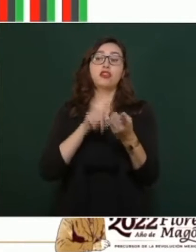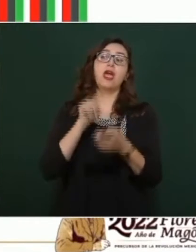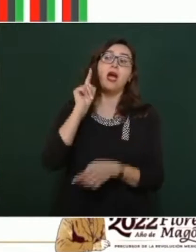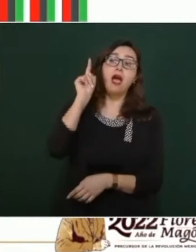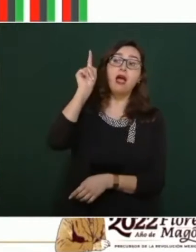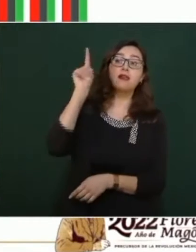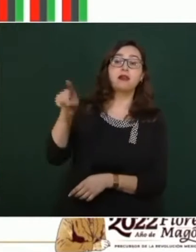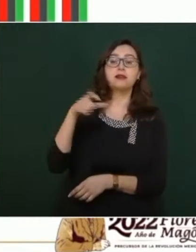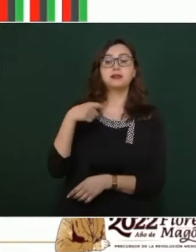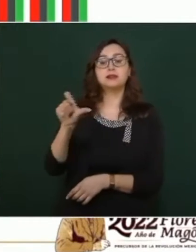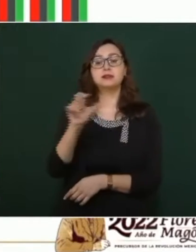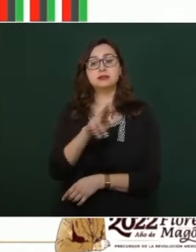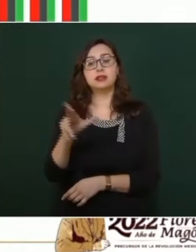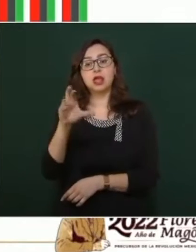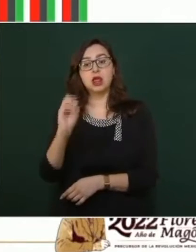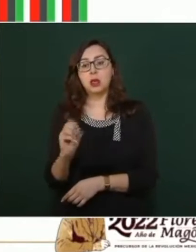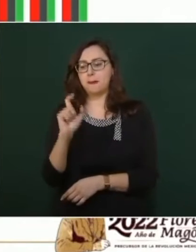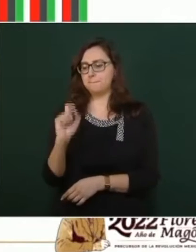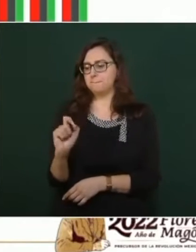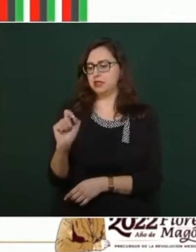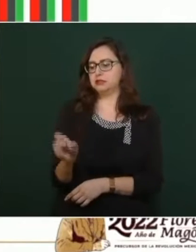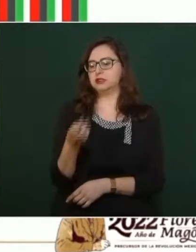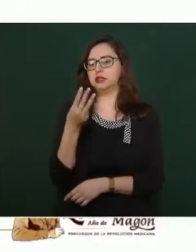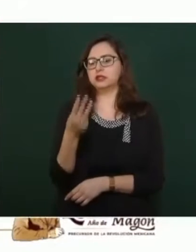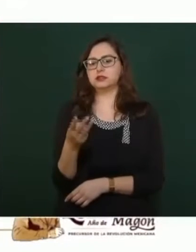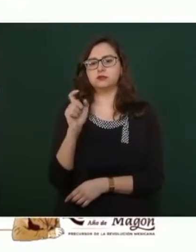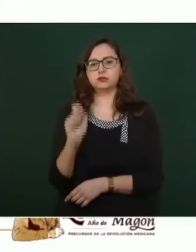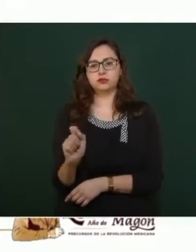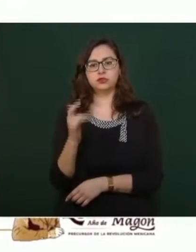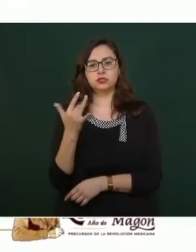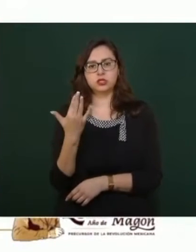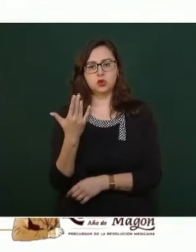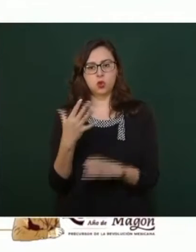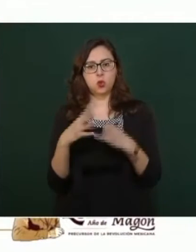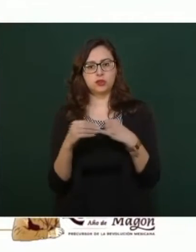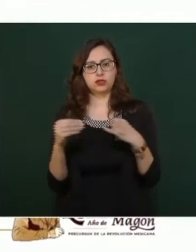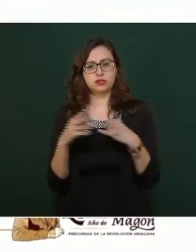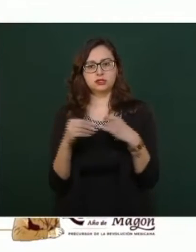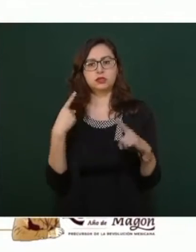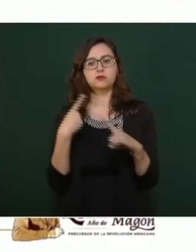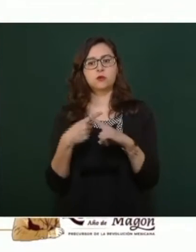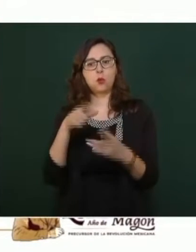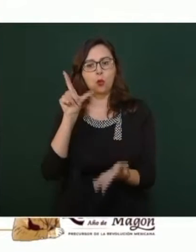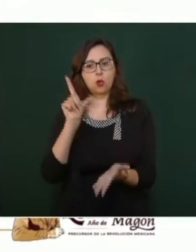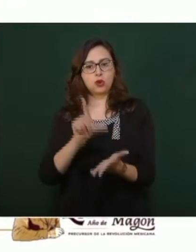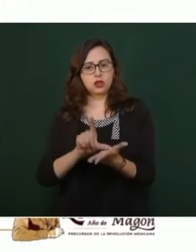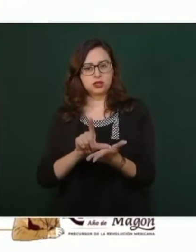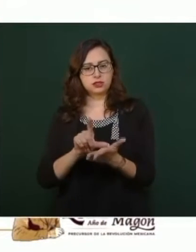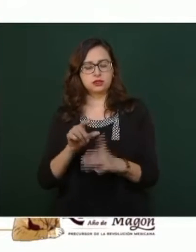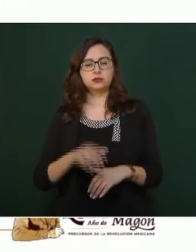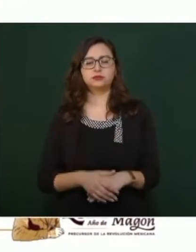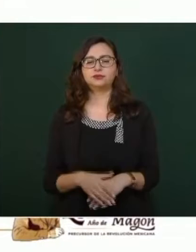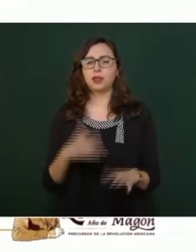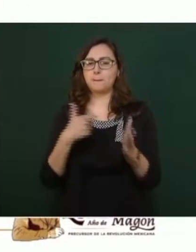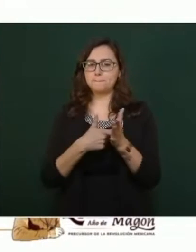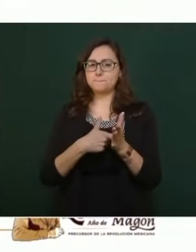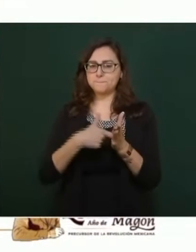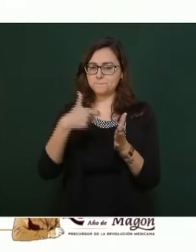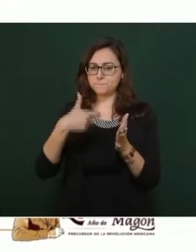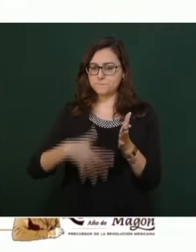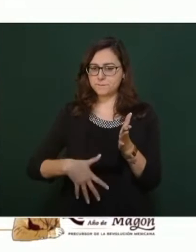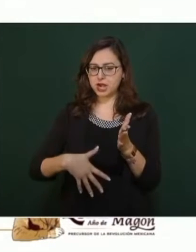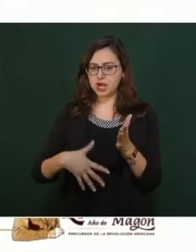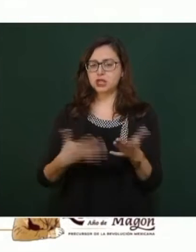Roo, 23 pesos con 50 centavos por litro. En el caso de la más económica